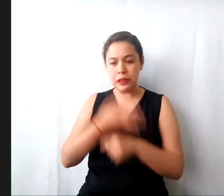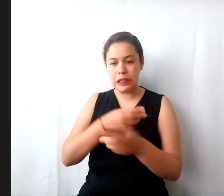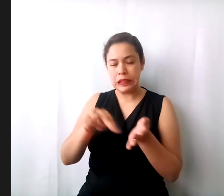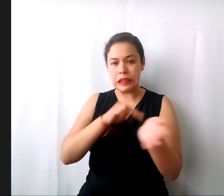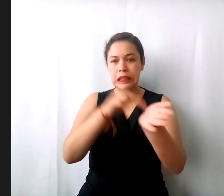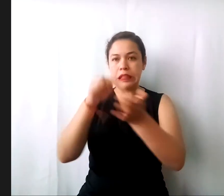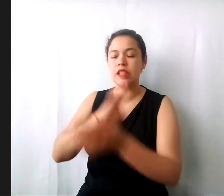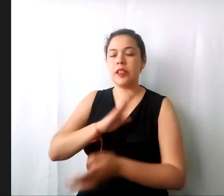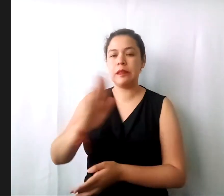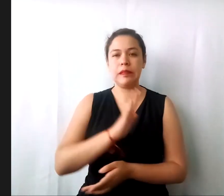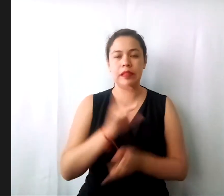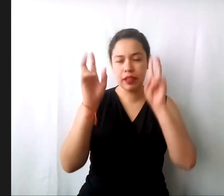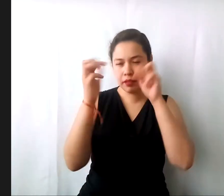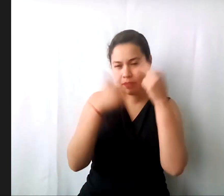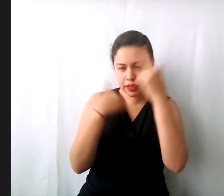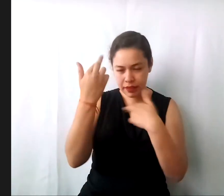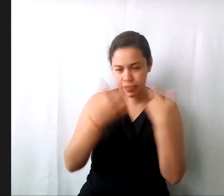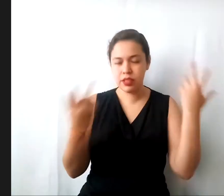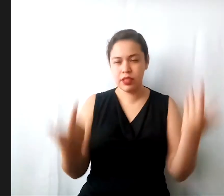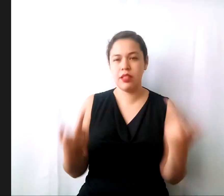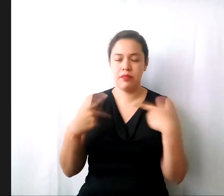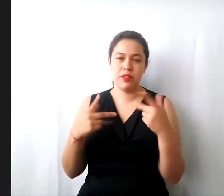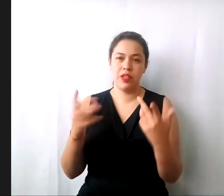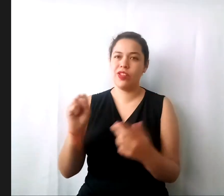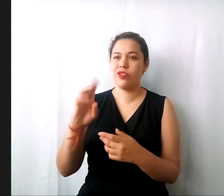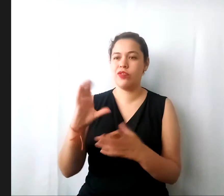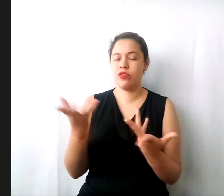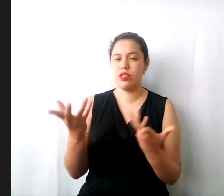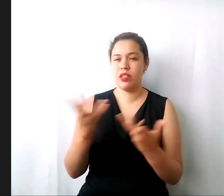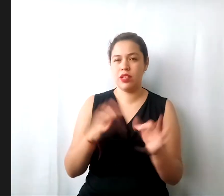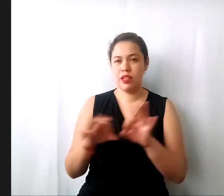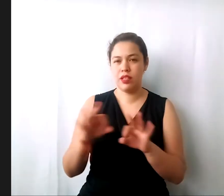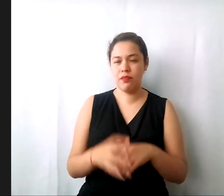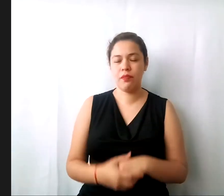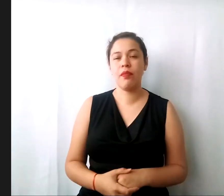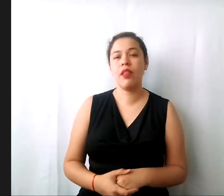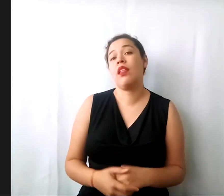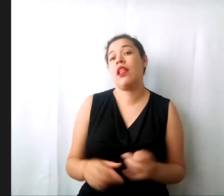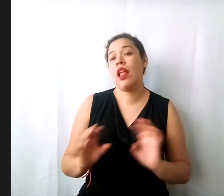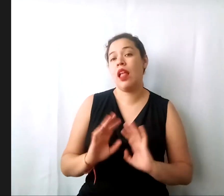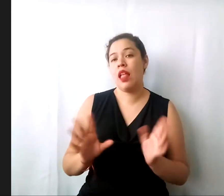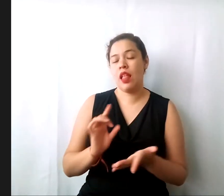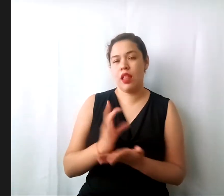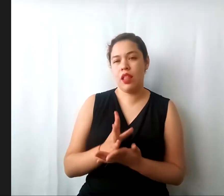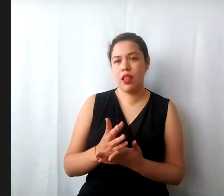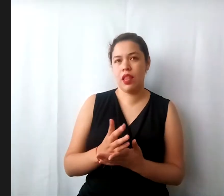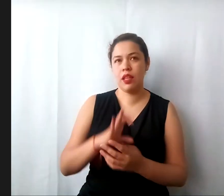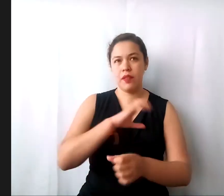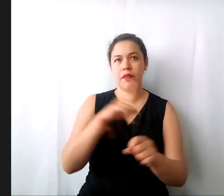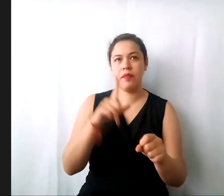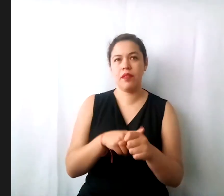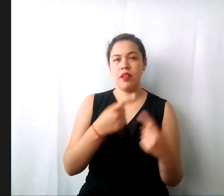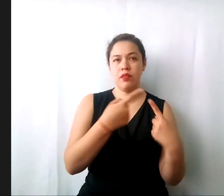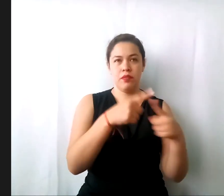ahí sí es muy claro, ¿no? ¿Quiénes hacen el trabajo? Pues los socios, ok. Solamente en esos casos, digamos, especiales. En todos los